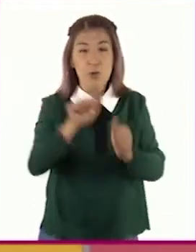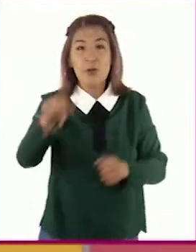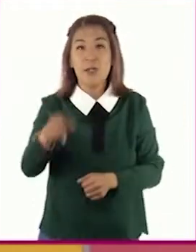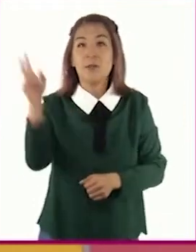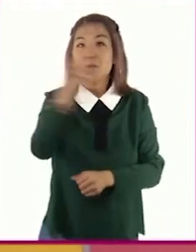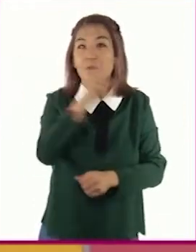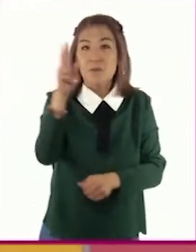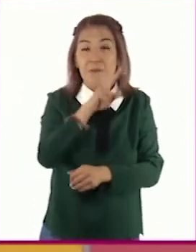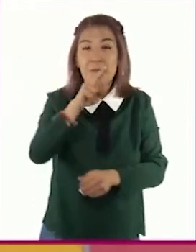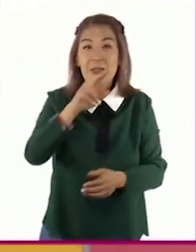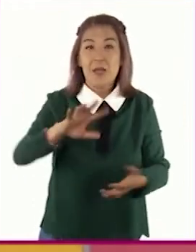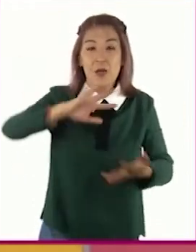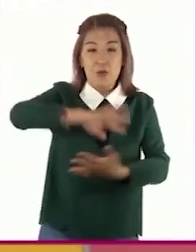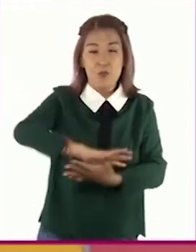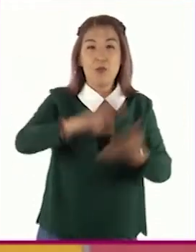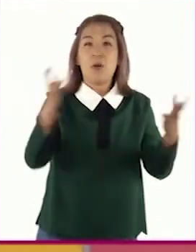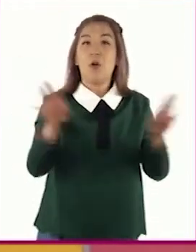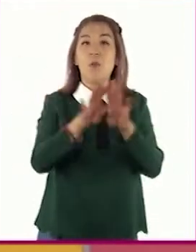¿sí?